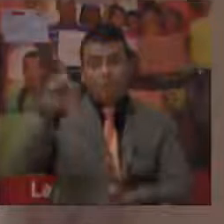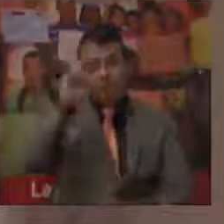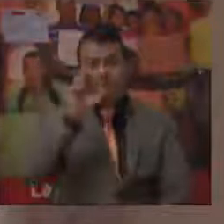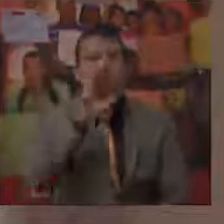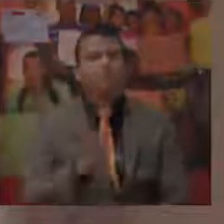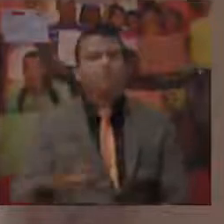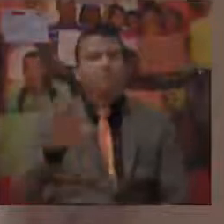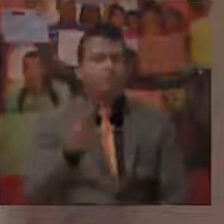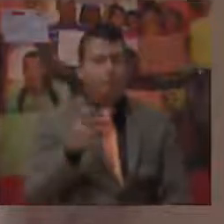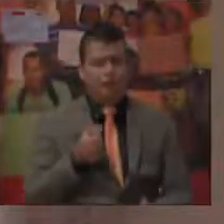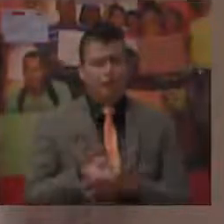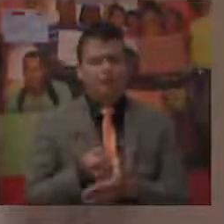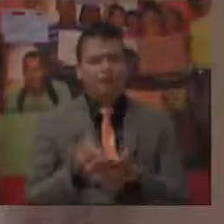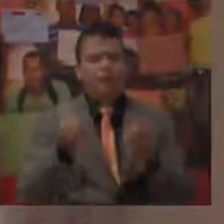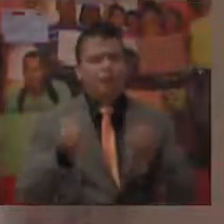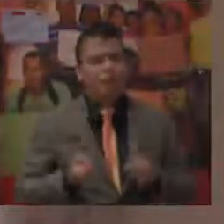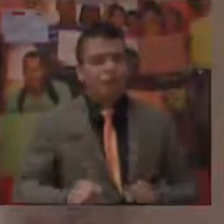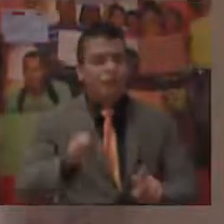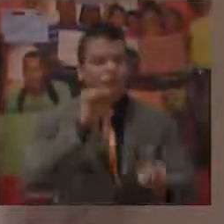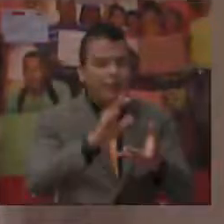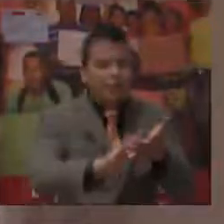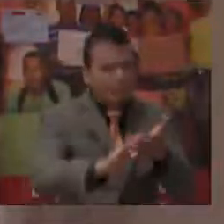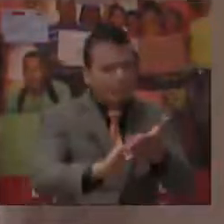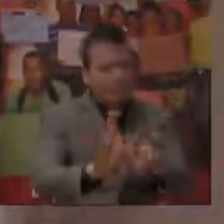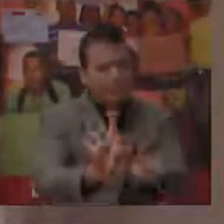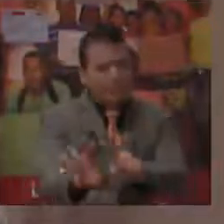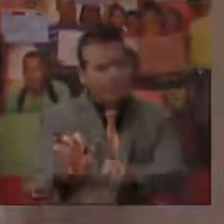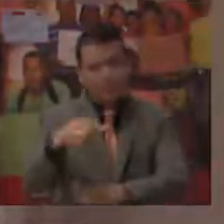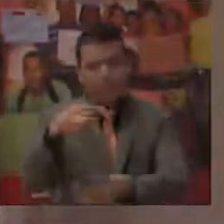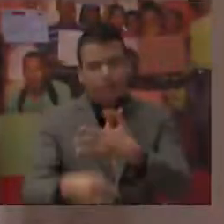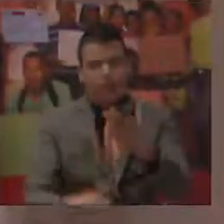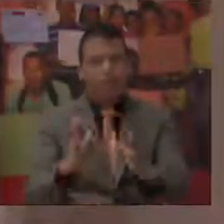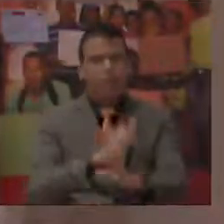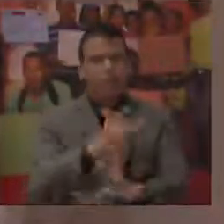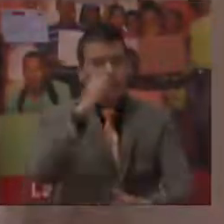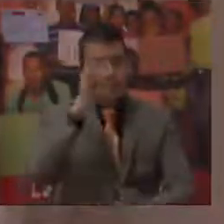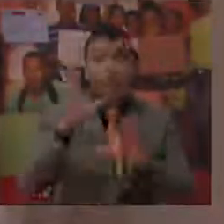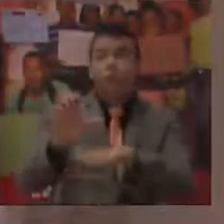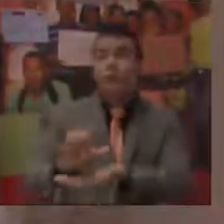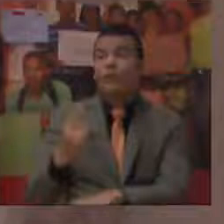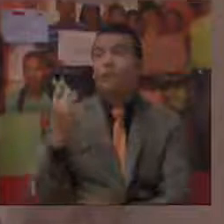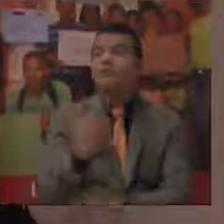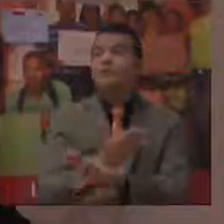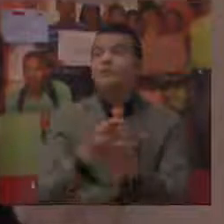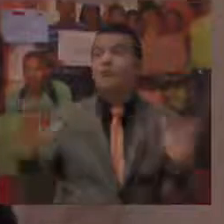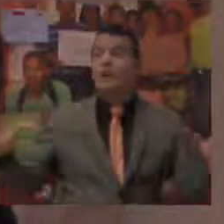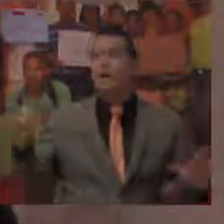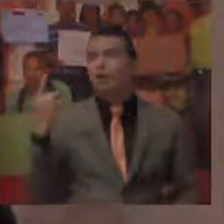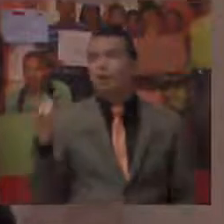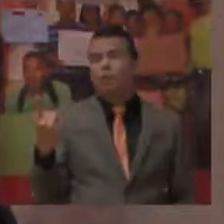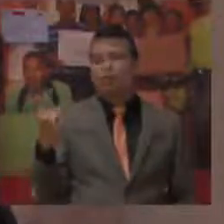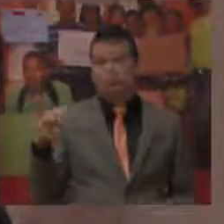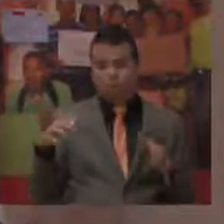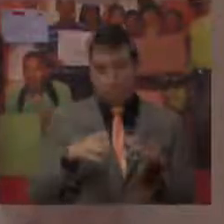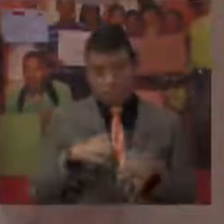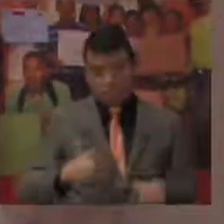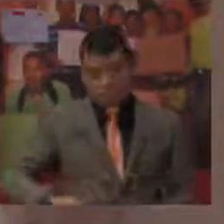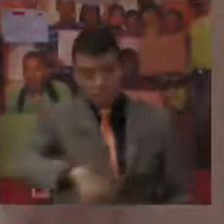hecho bastantes esfuerzos por solucionar esta problemática, no depende de una sola entidad como se ha entendido que solo depende de la